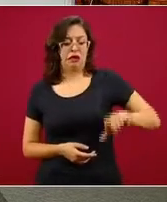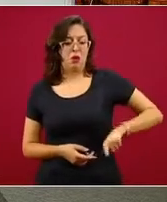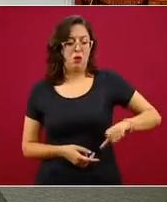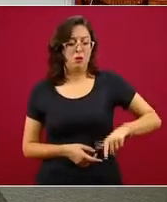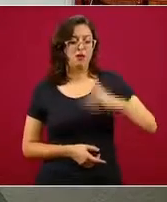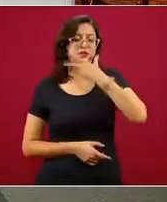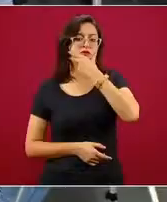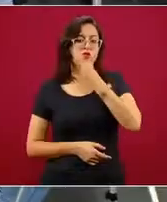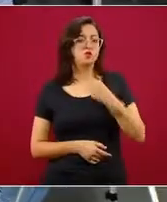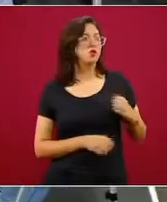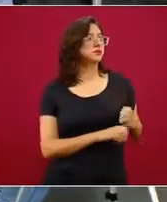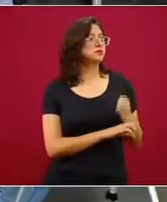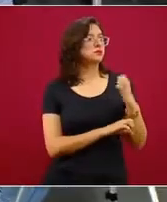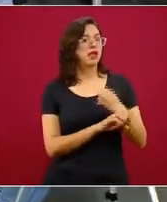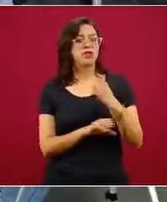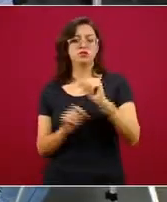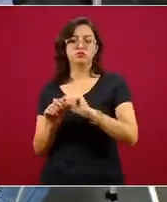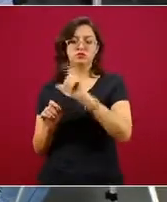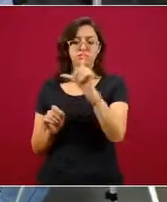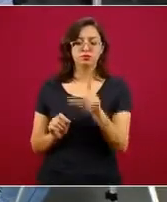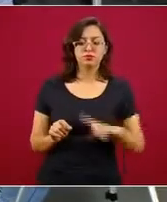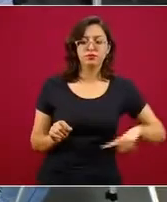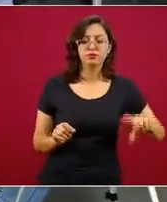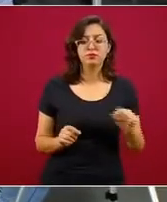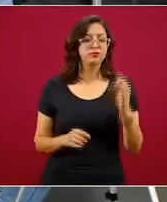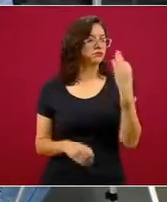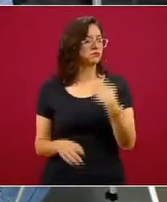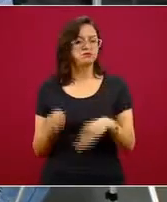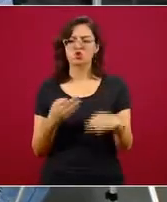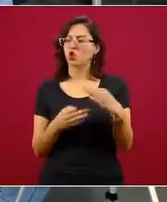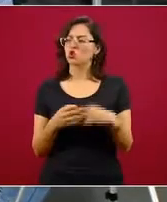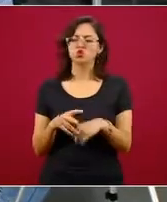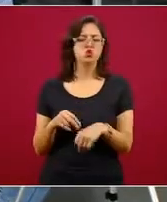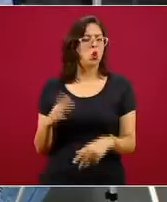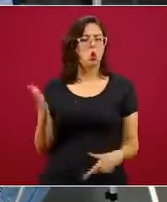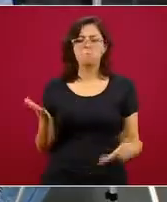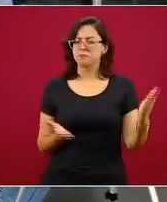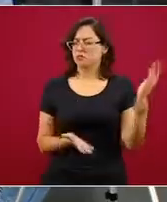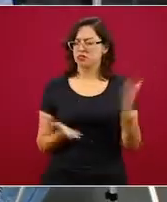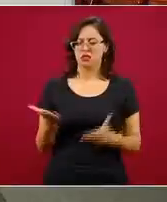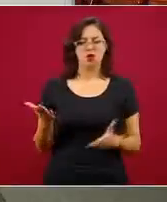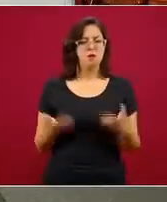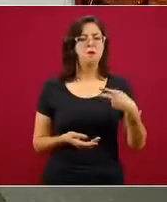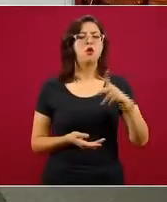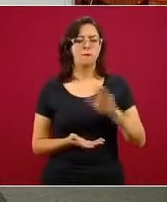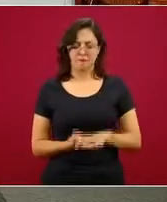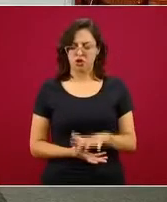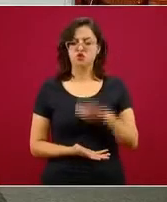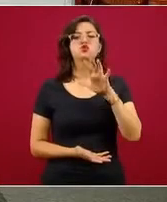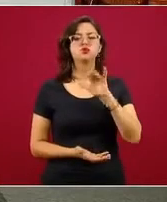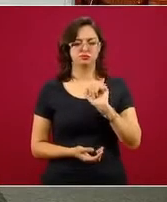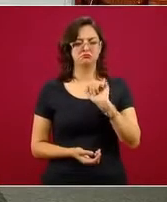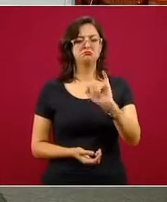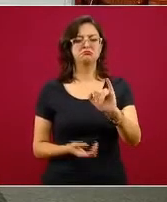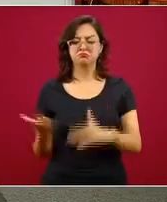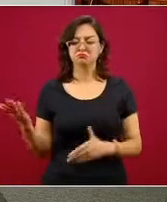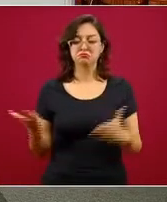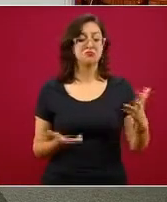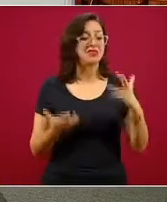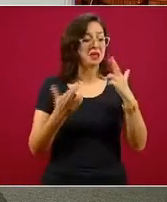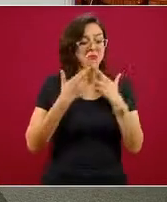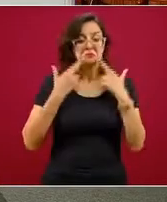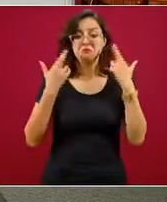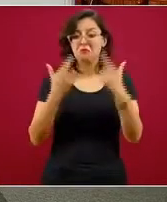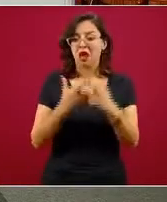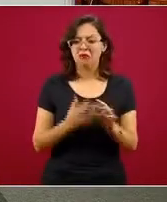la República. No asistieron todos, pero en su gran mayoría. Y la reunión fue muy productiva,